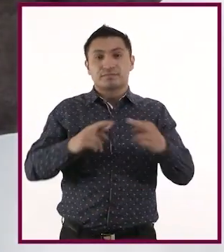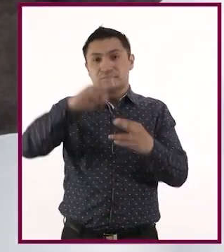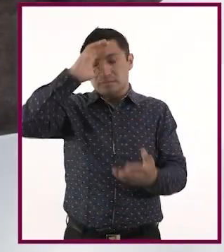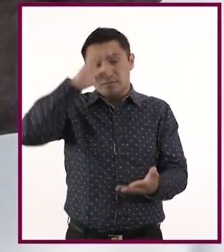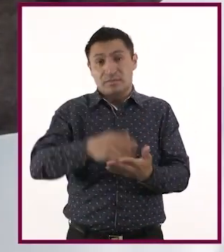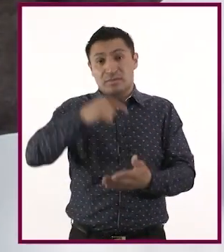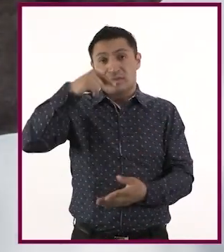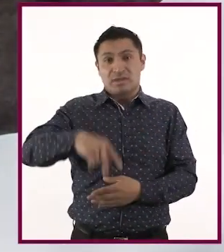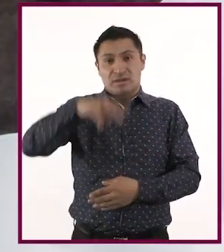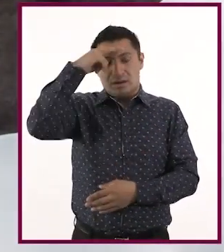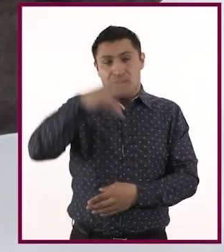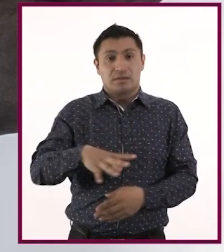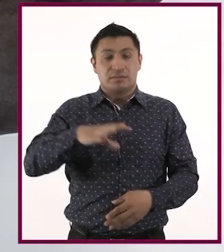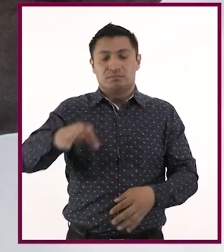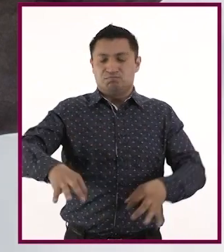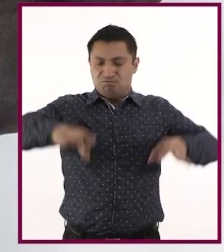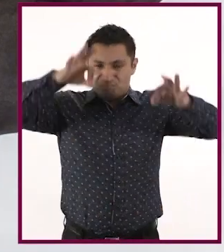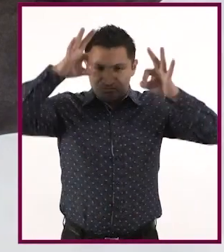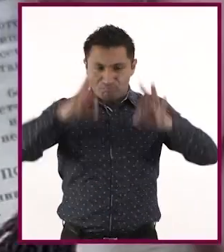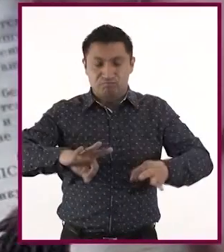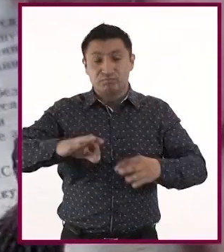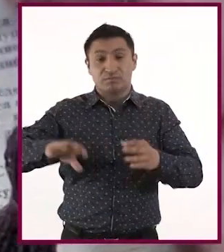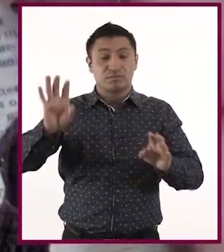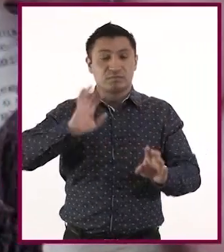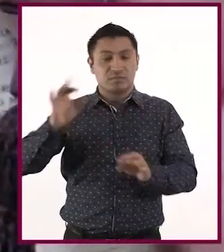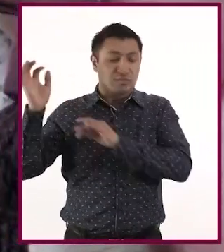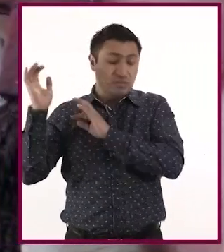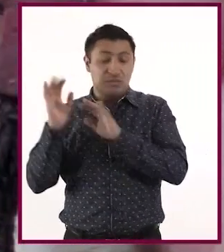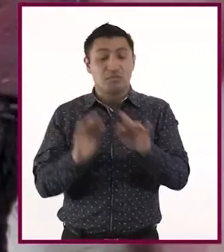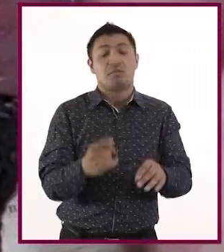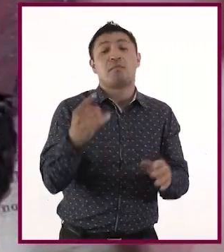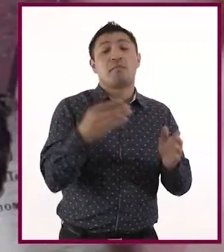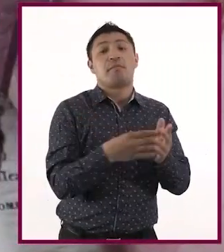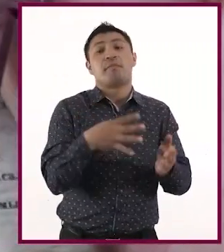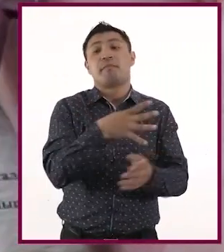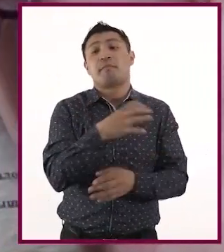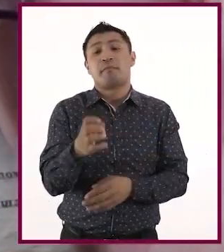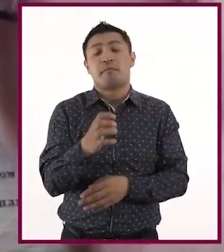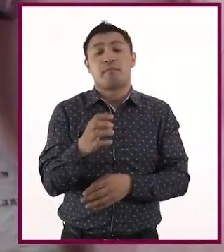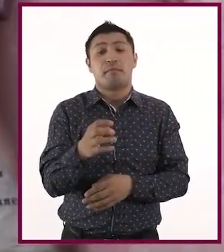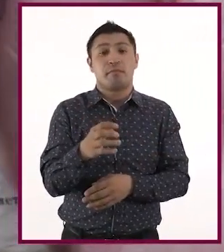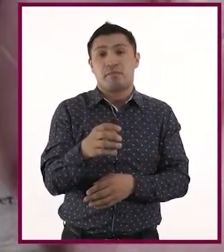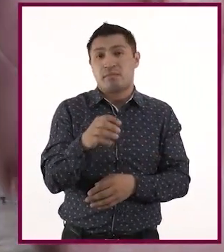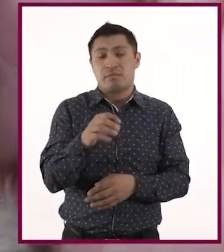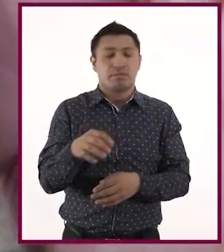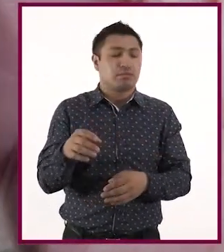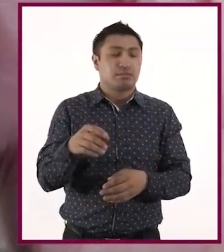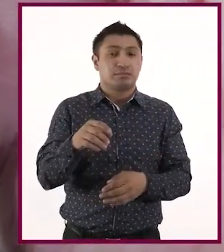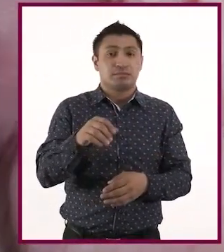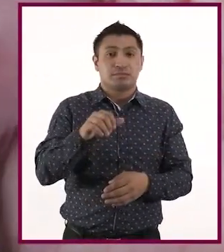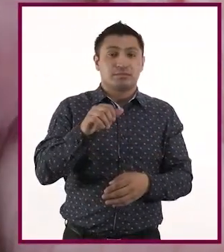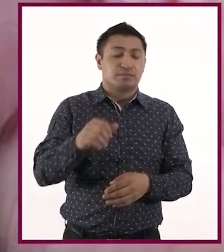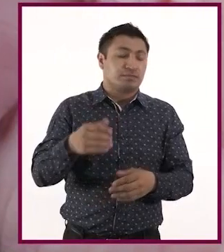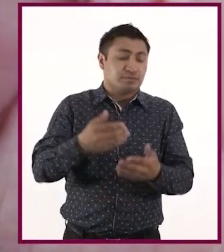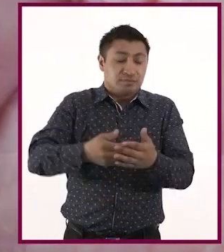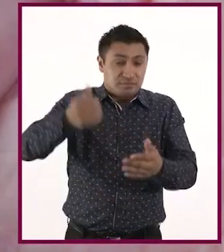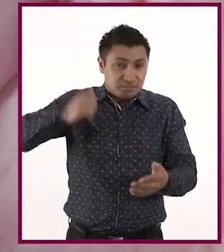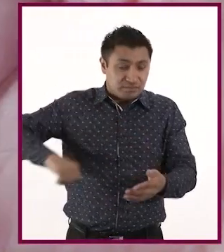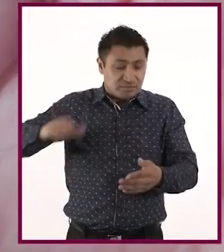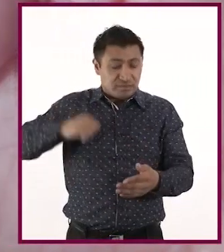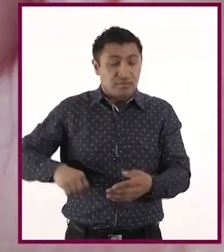en México religión oficial desde la conquista en el siglo XVI hasta las leyes de reforma expedidas